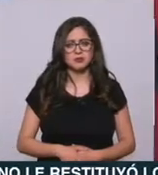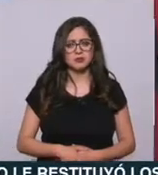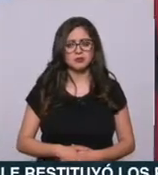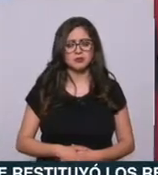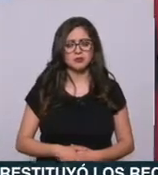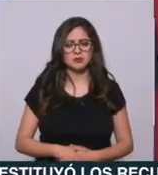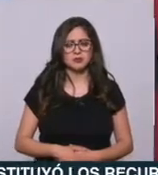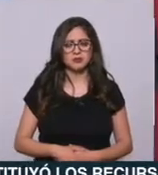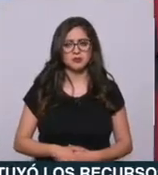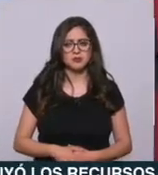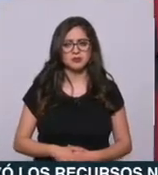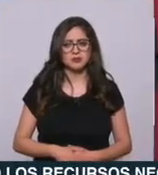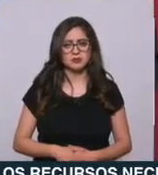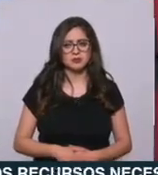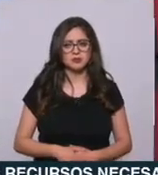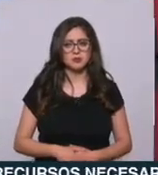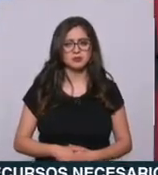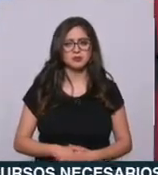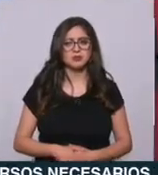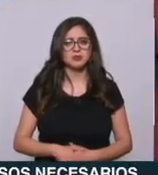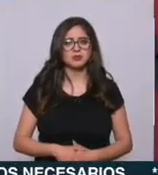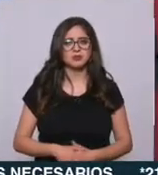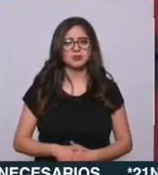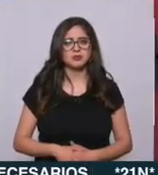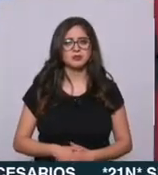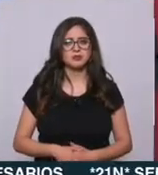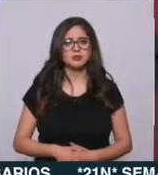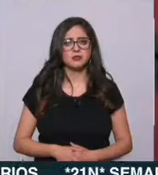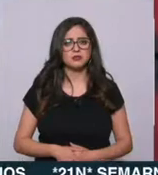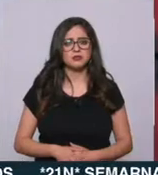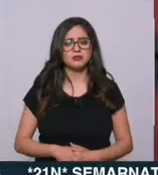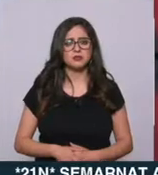existan bloqueos o